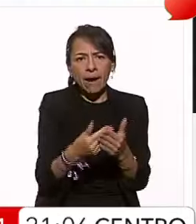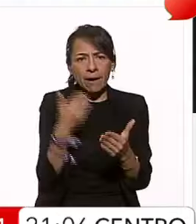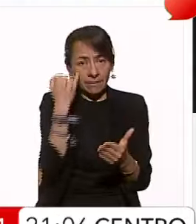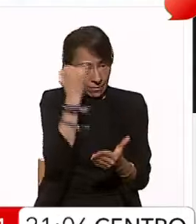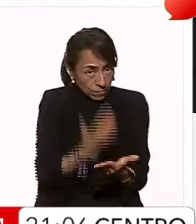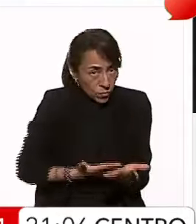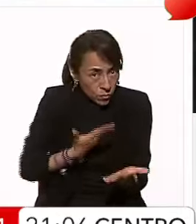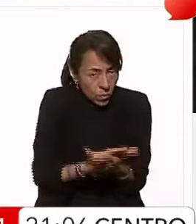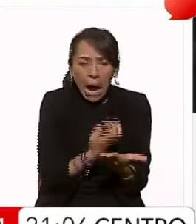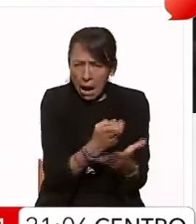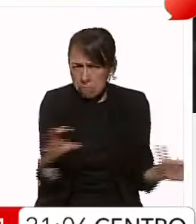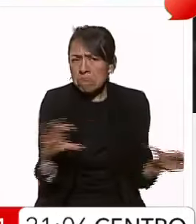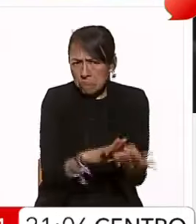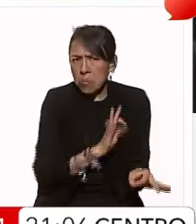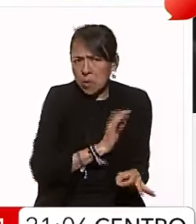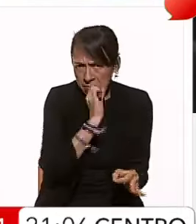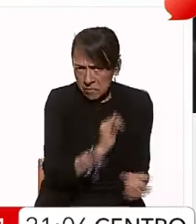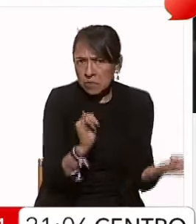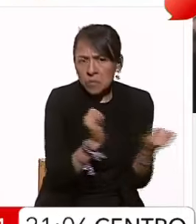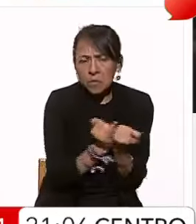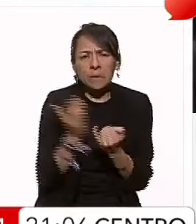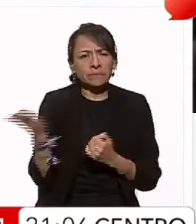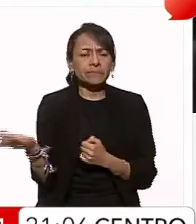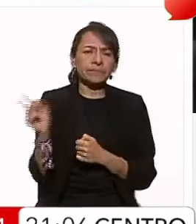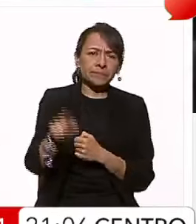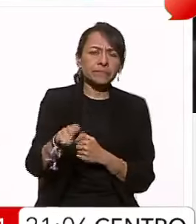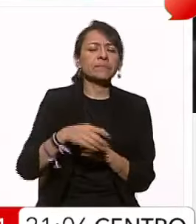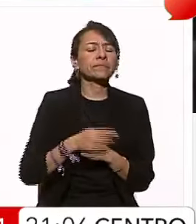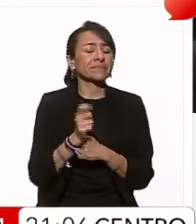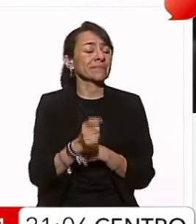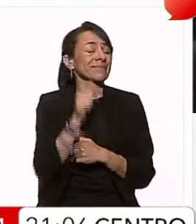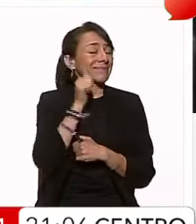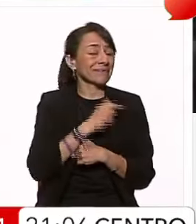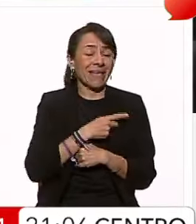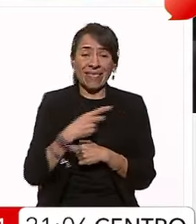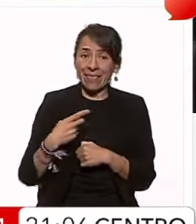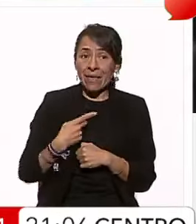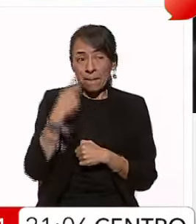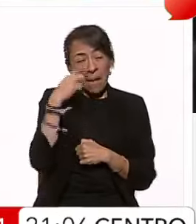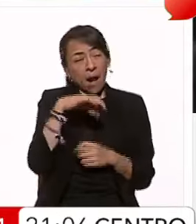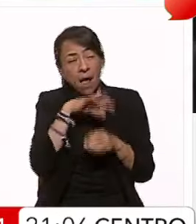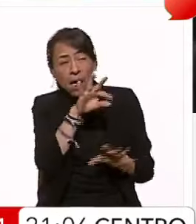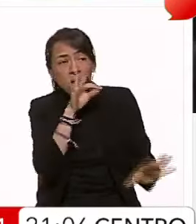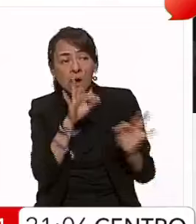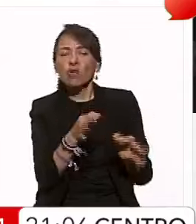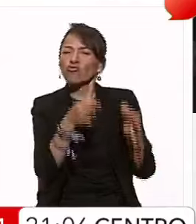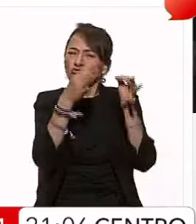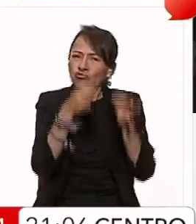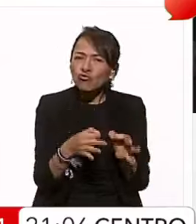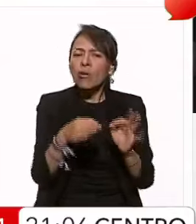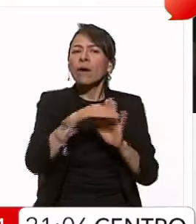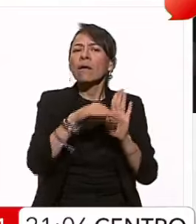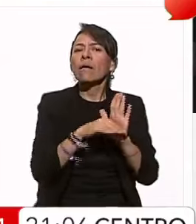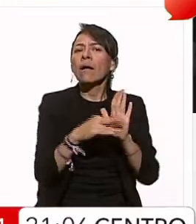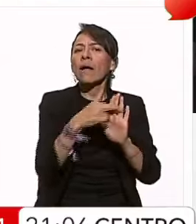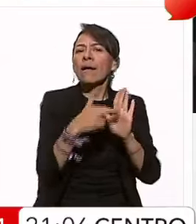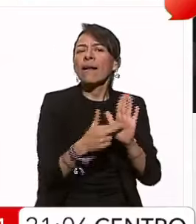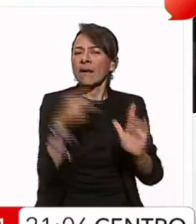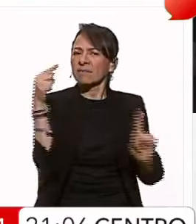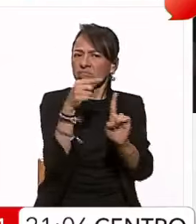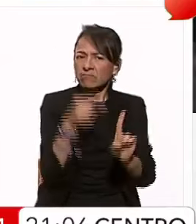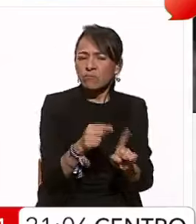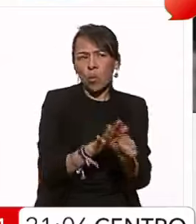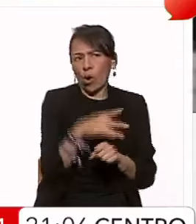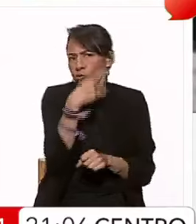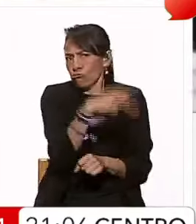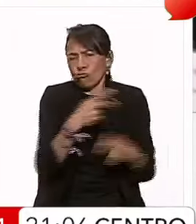siempre deberán contar con criterios objetivos de selección basados en mérito